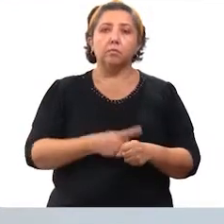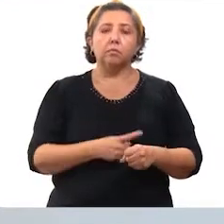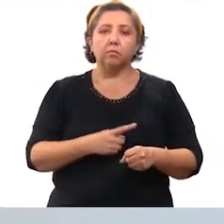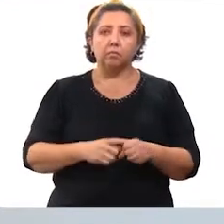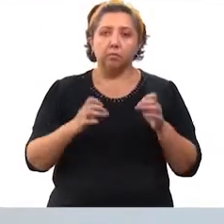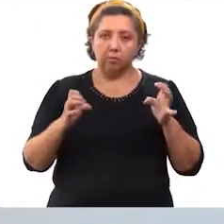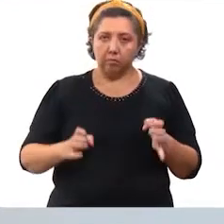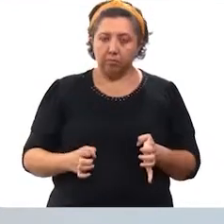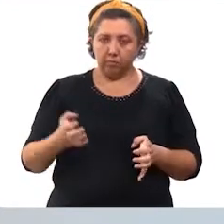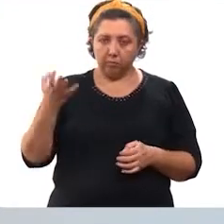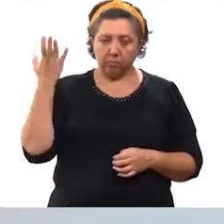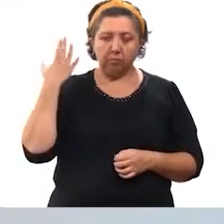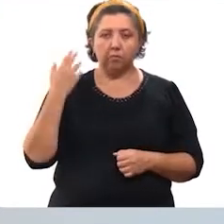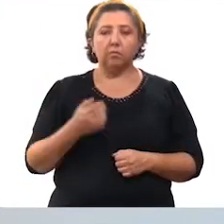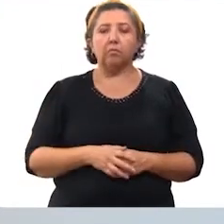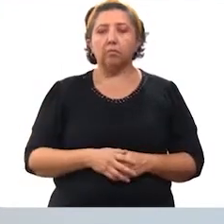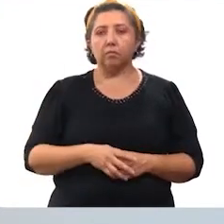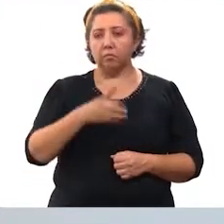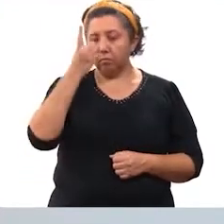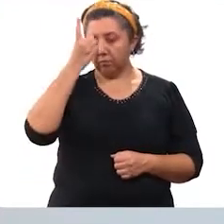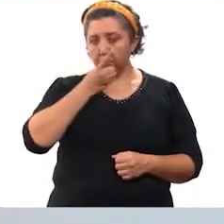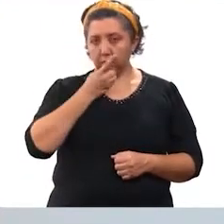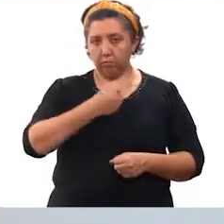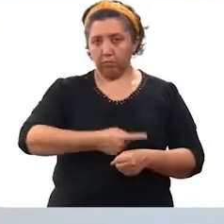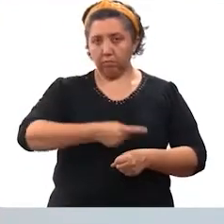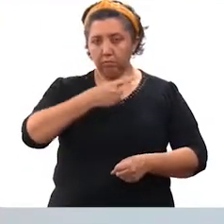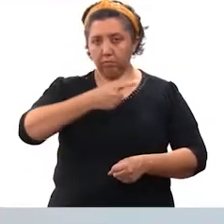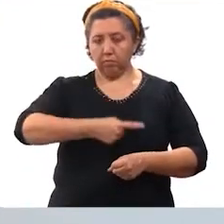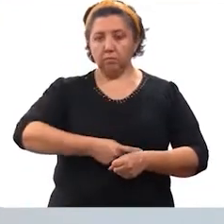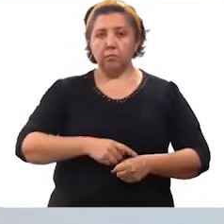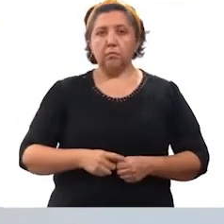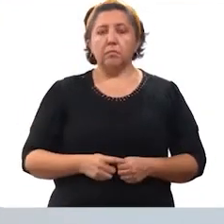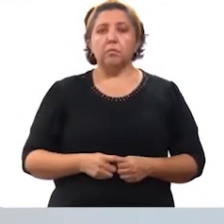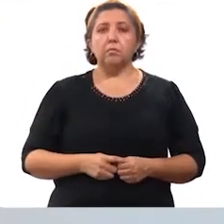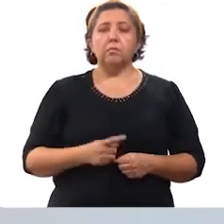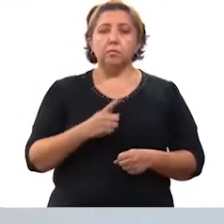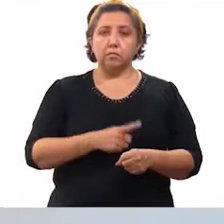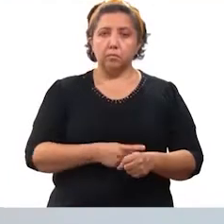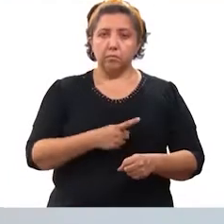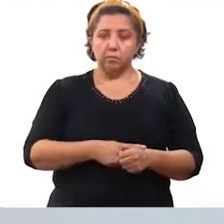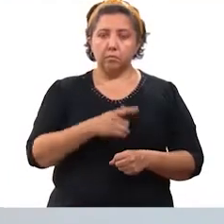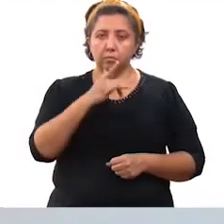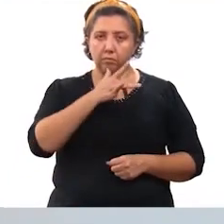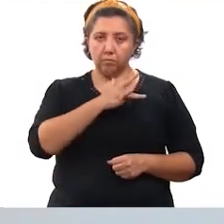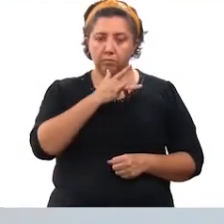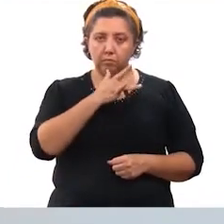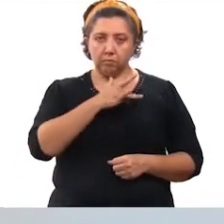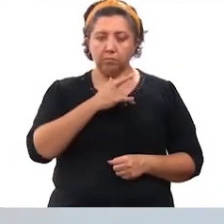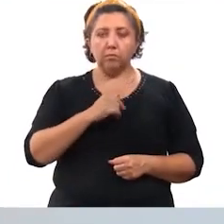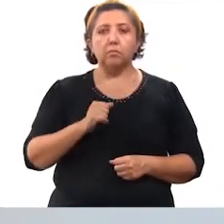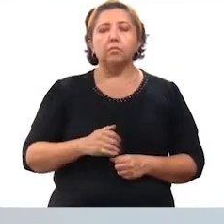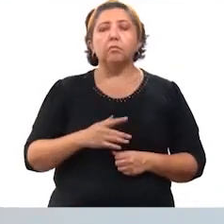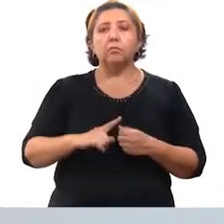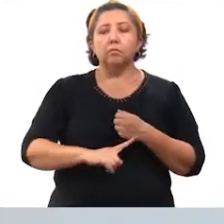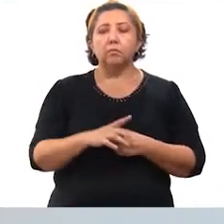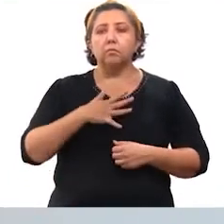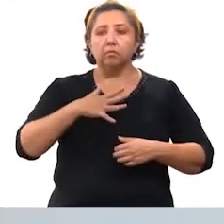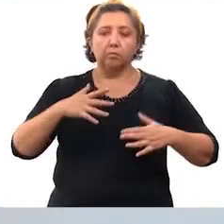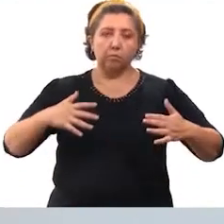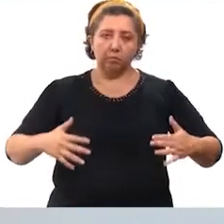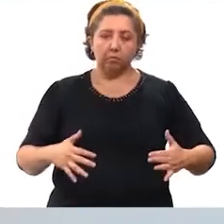principales enfermedades se encuentran diabetes, hipertensión, enfermedad cardiovascular, EPOC y